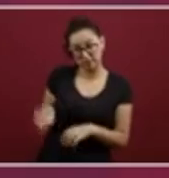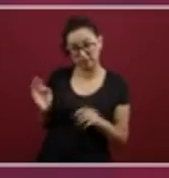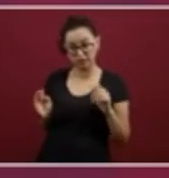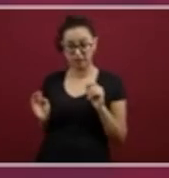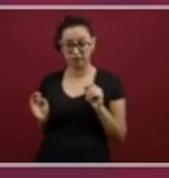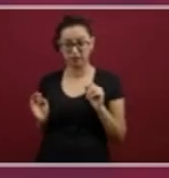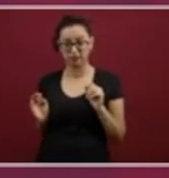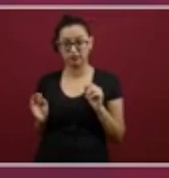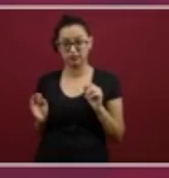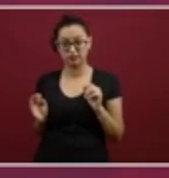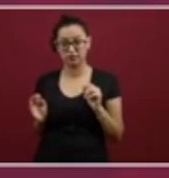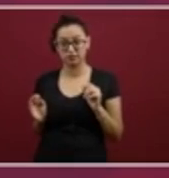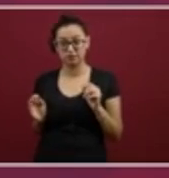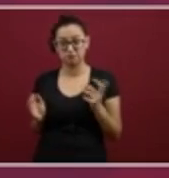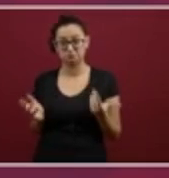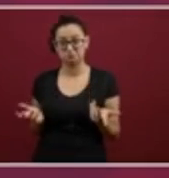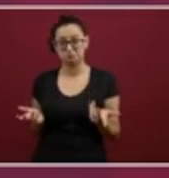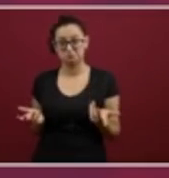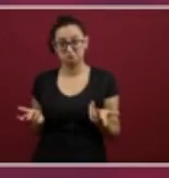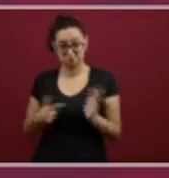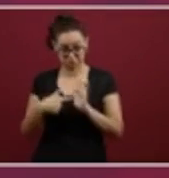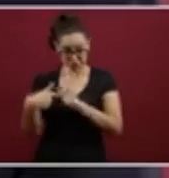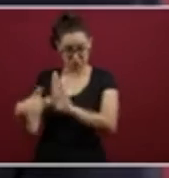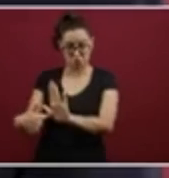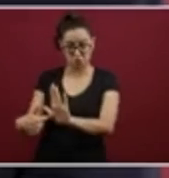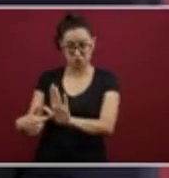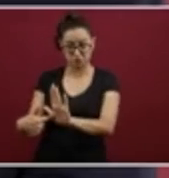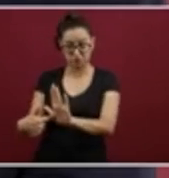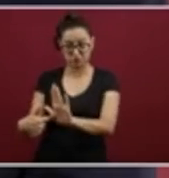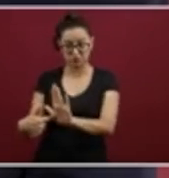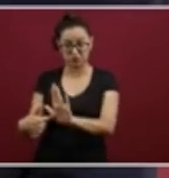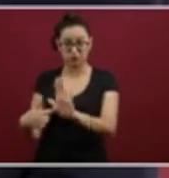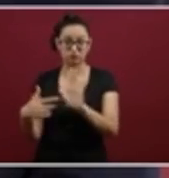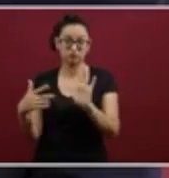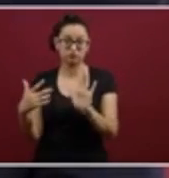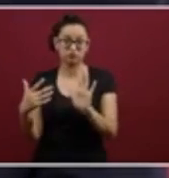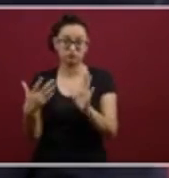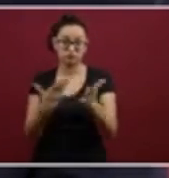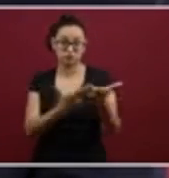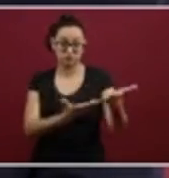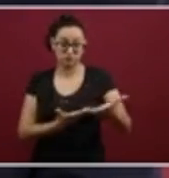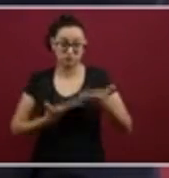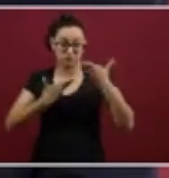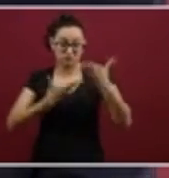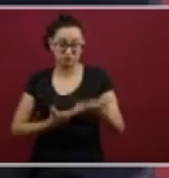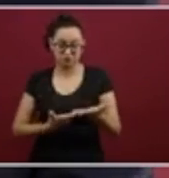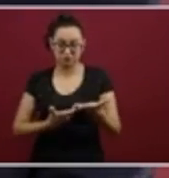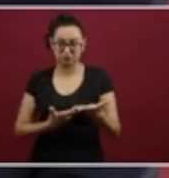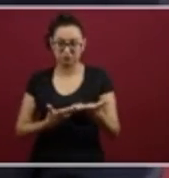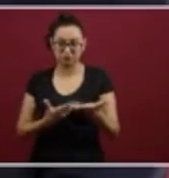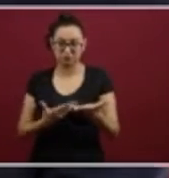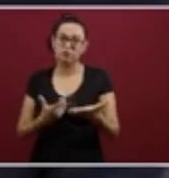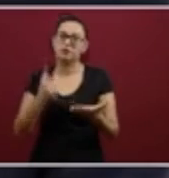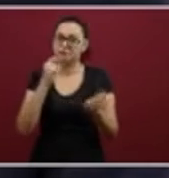que les dé a conocer el documento que me presentaron y el que yo